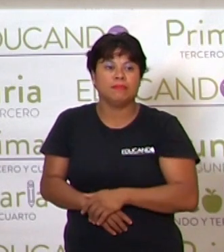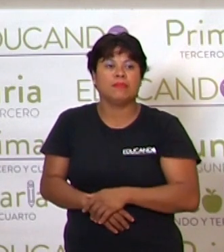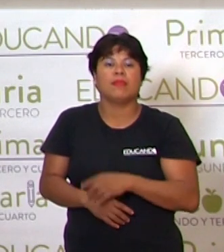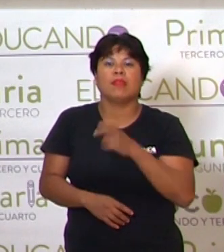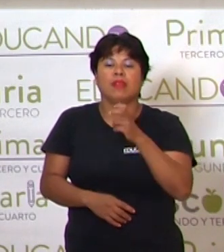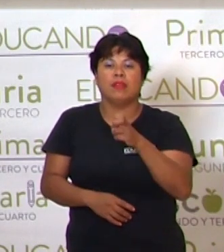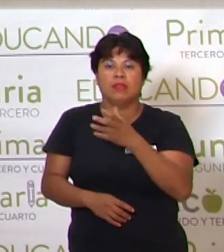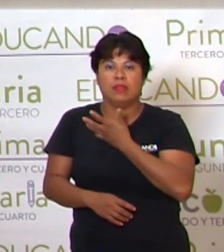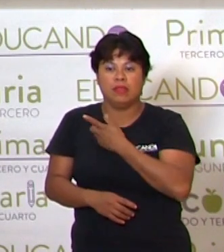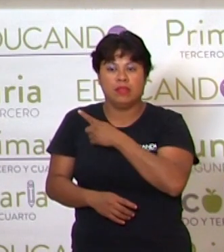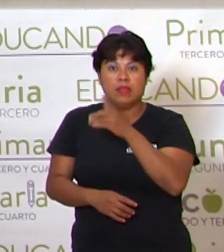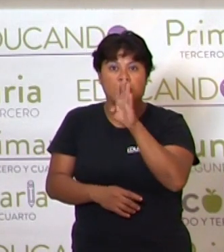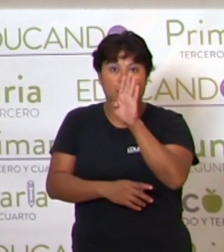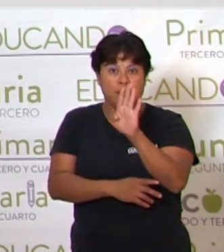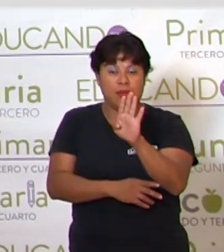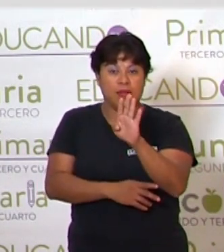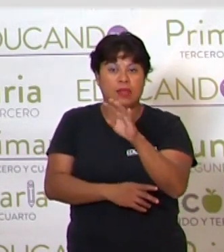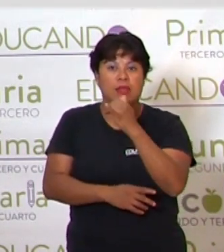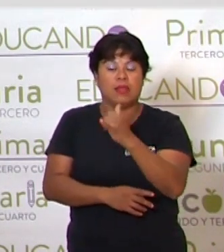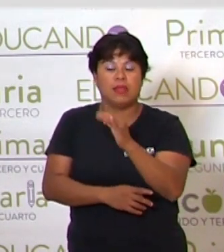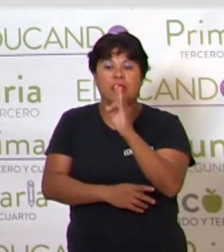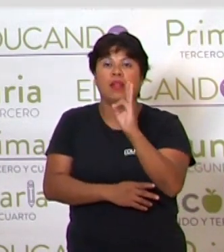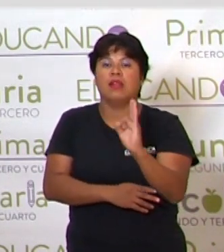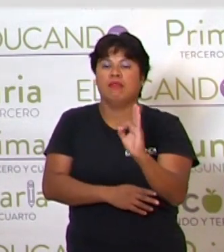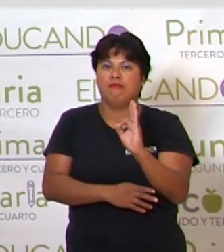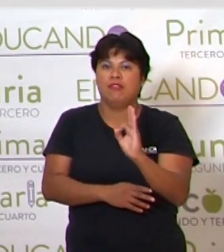al B y a la F.